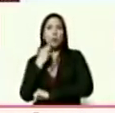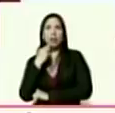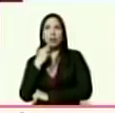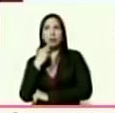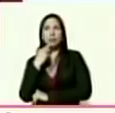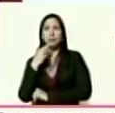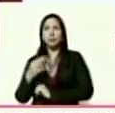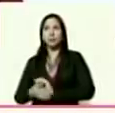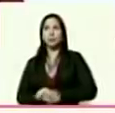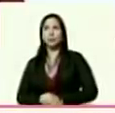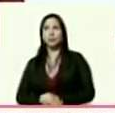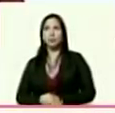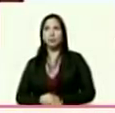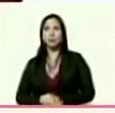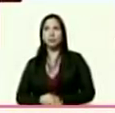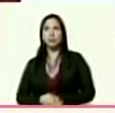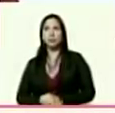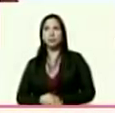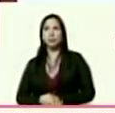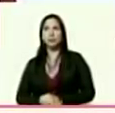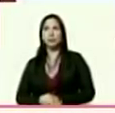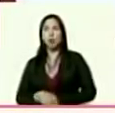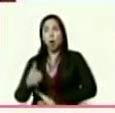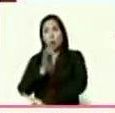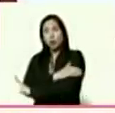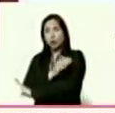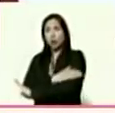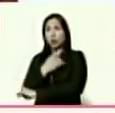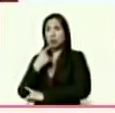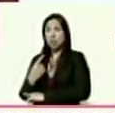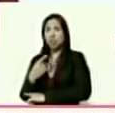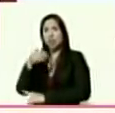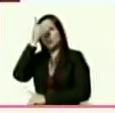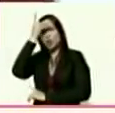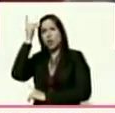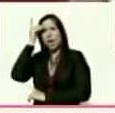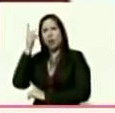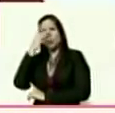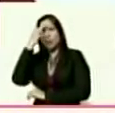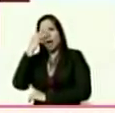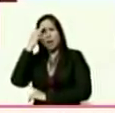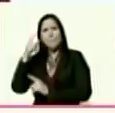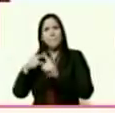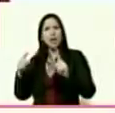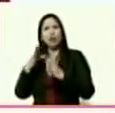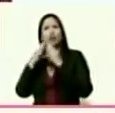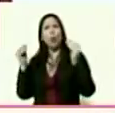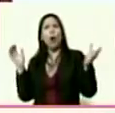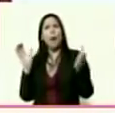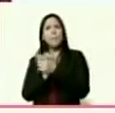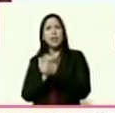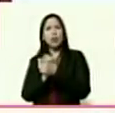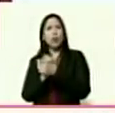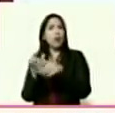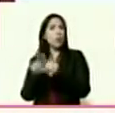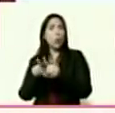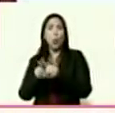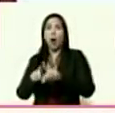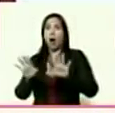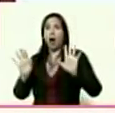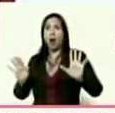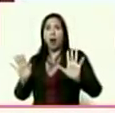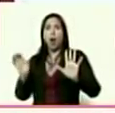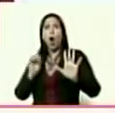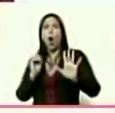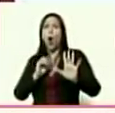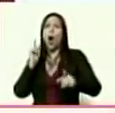Y ellos hoy dicen Diosdado y Tare, pero todos los compañeros que están aquí están en la misma situación. ¿O es que alguien